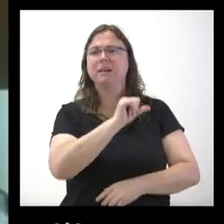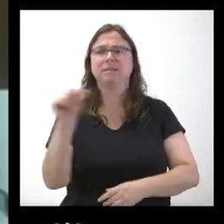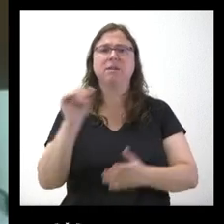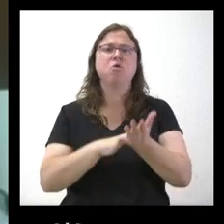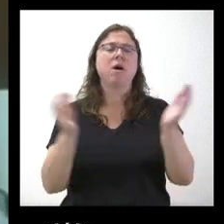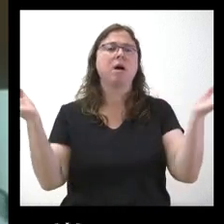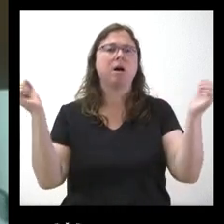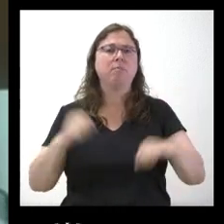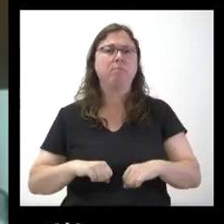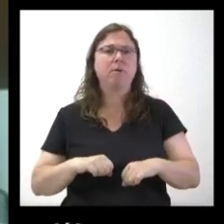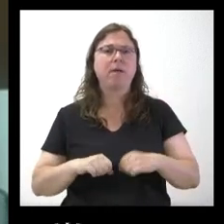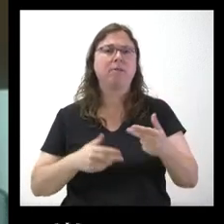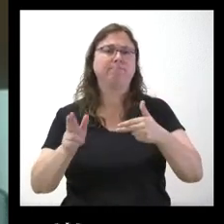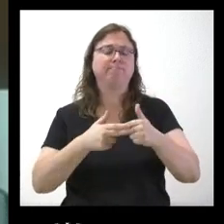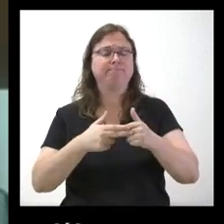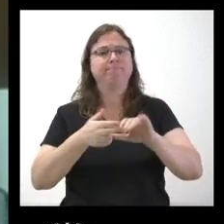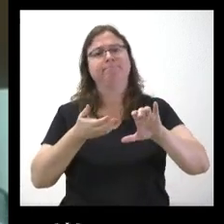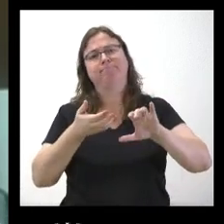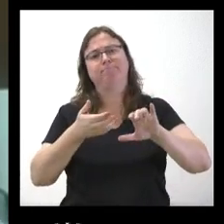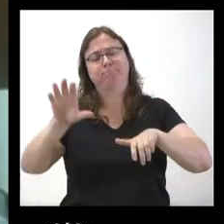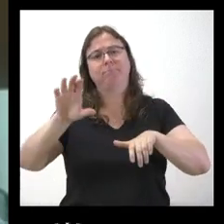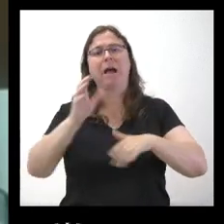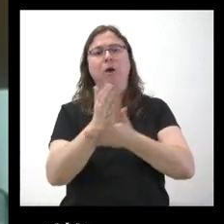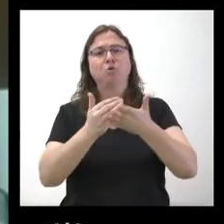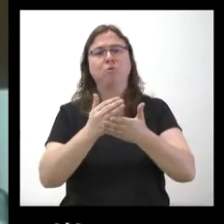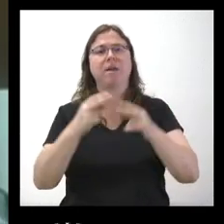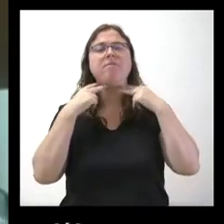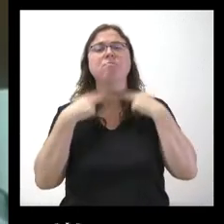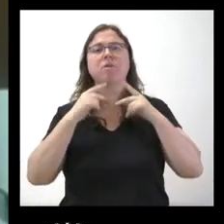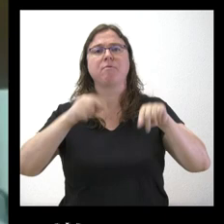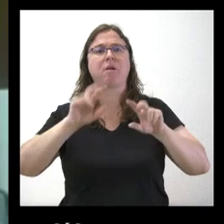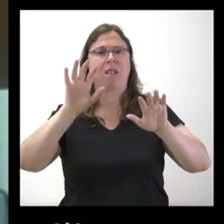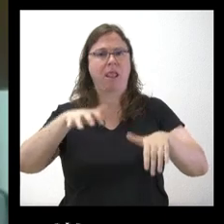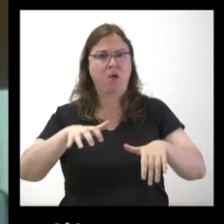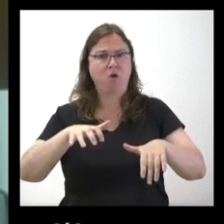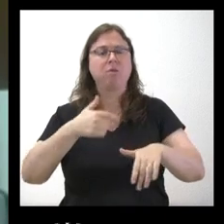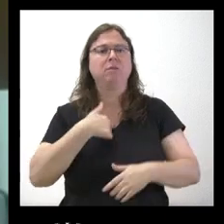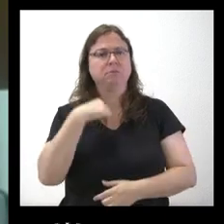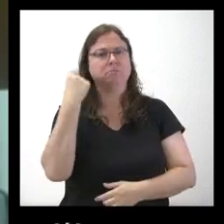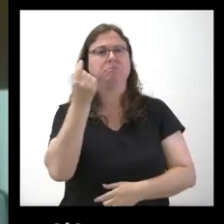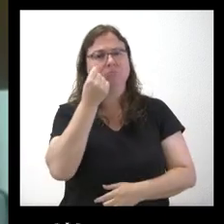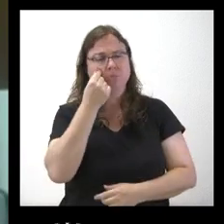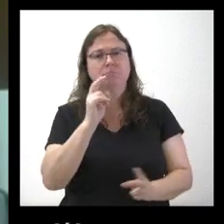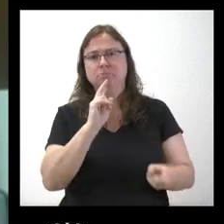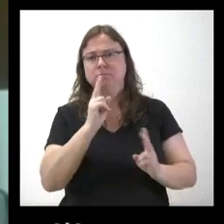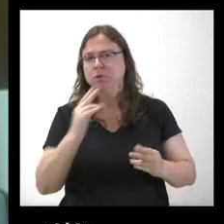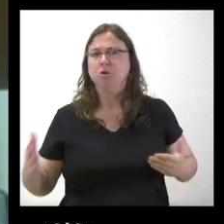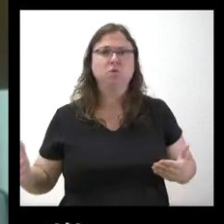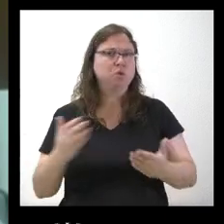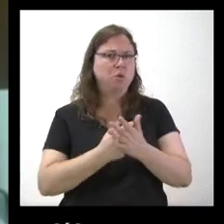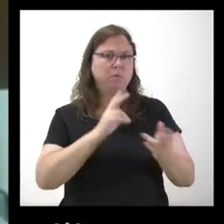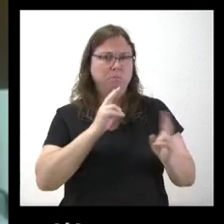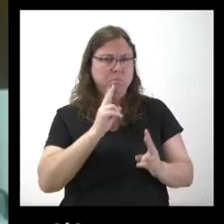de la de la moción por la autonomía en la diputación provincial de León hemos oído reacciones de todo